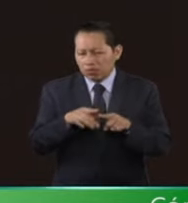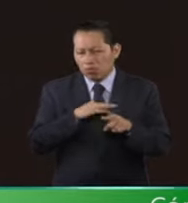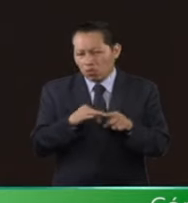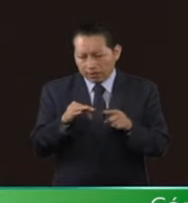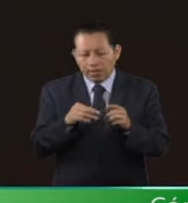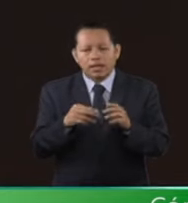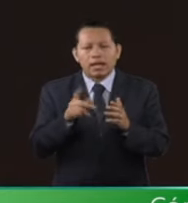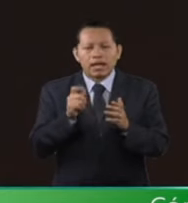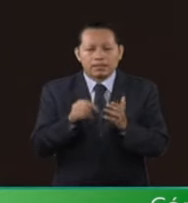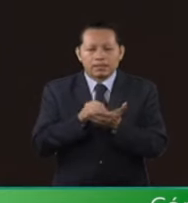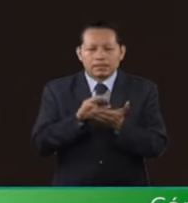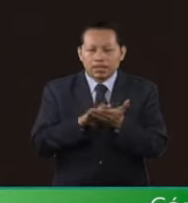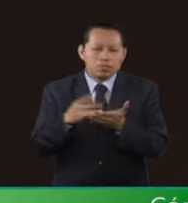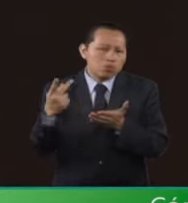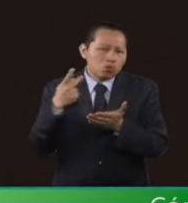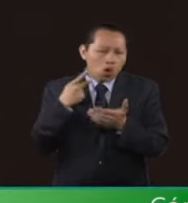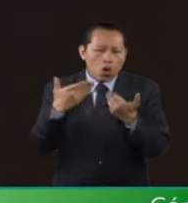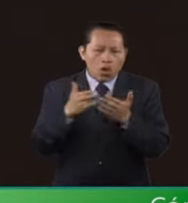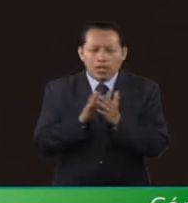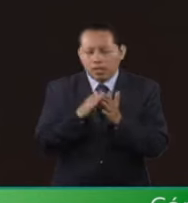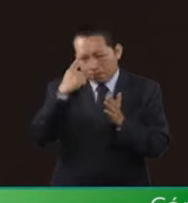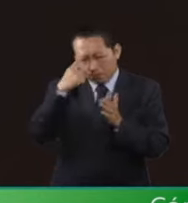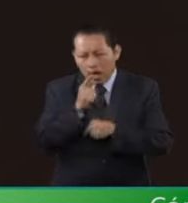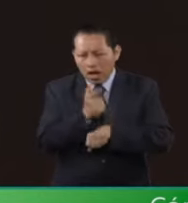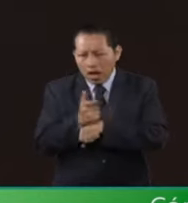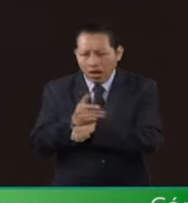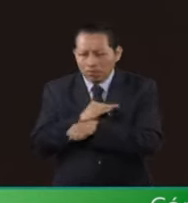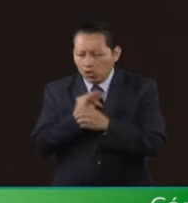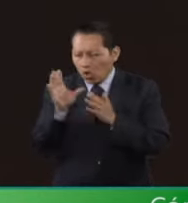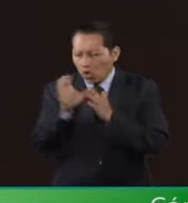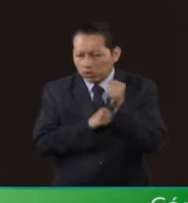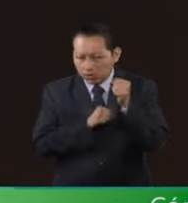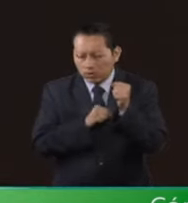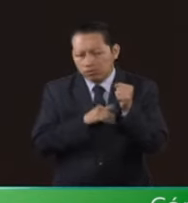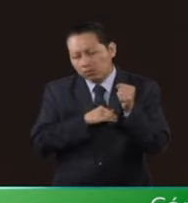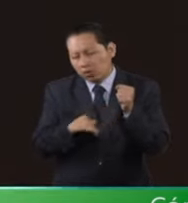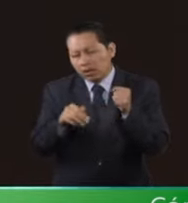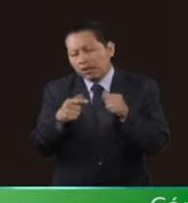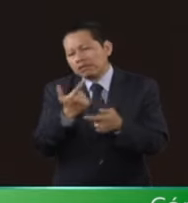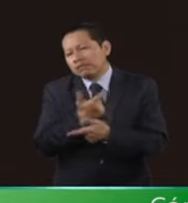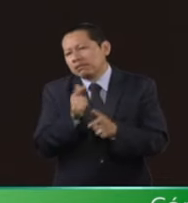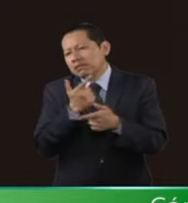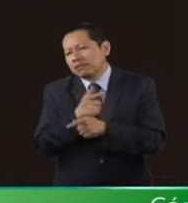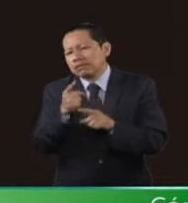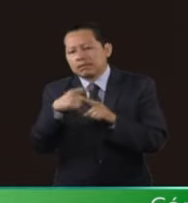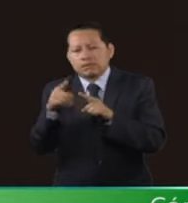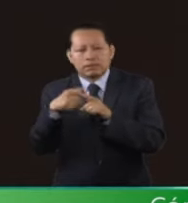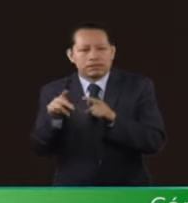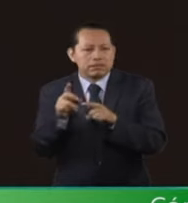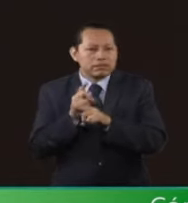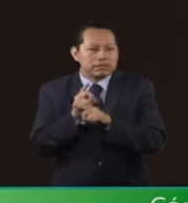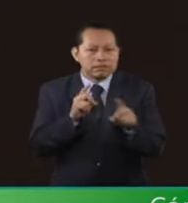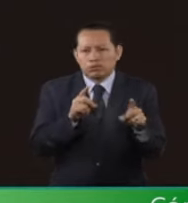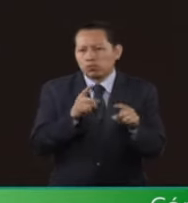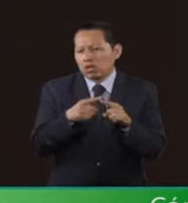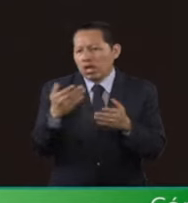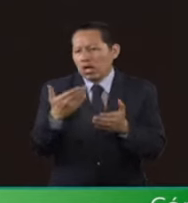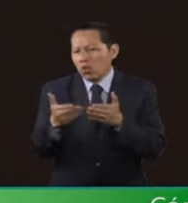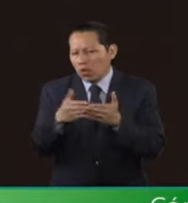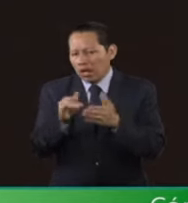régimen político democrático para darle la base constitucional a cualquier engendro derechoso que desde